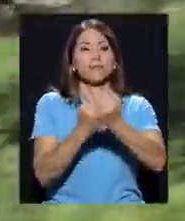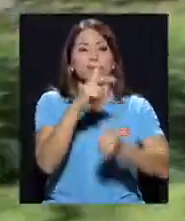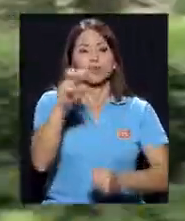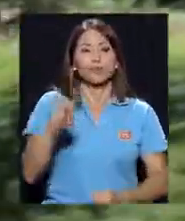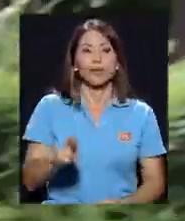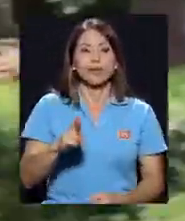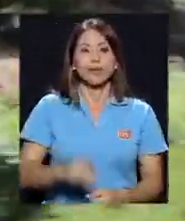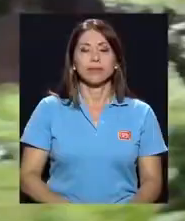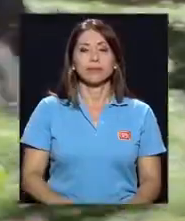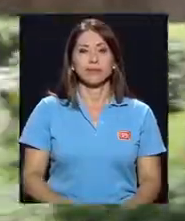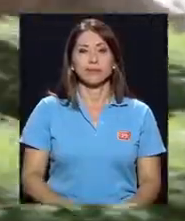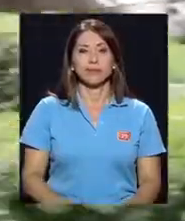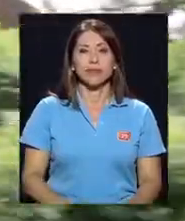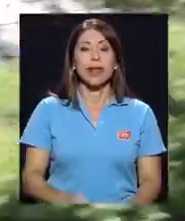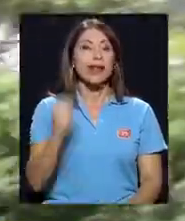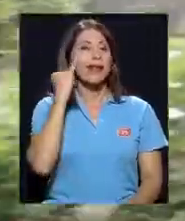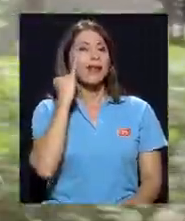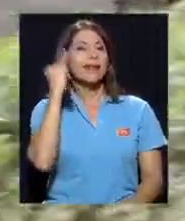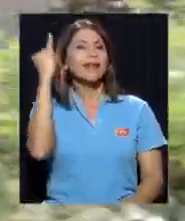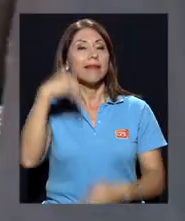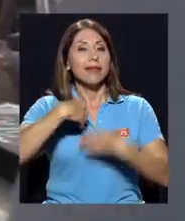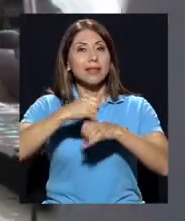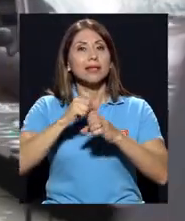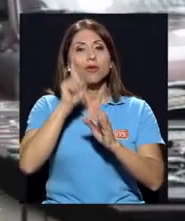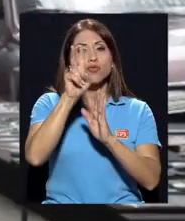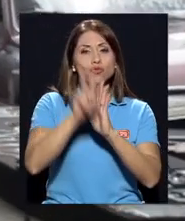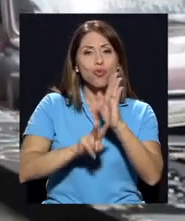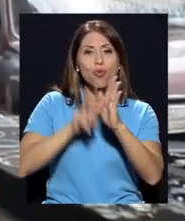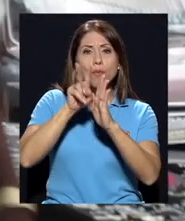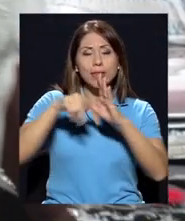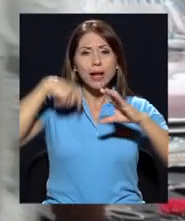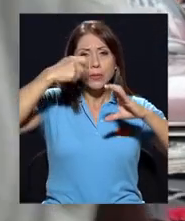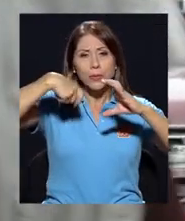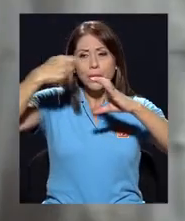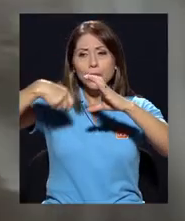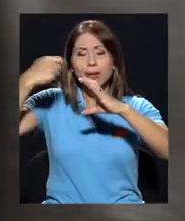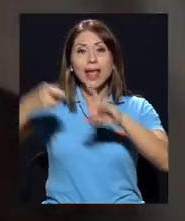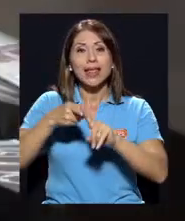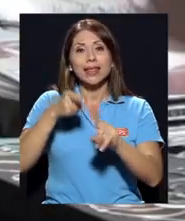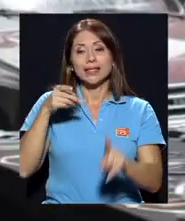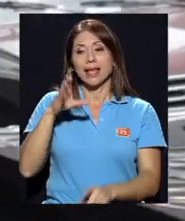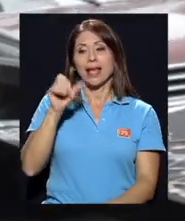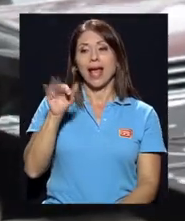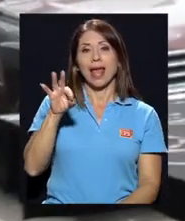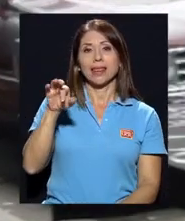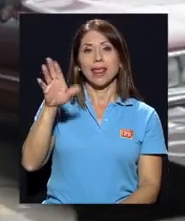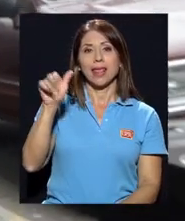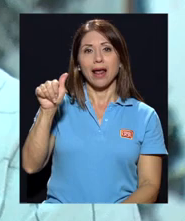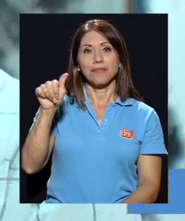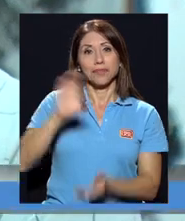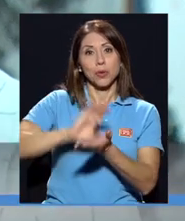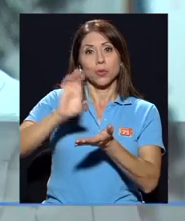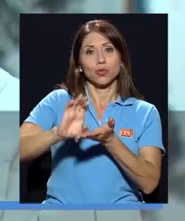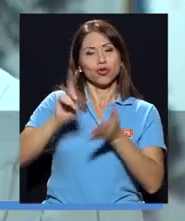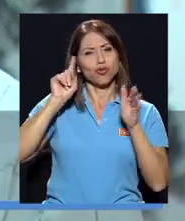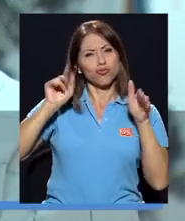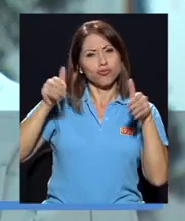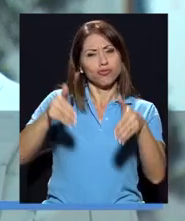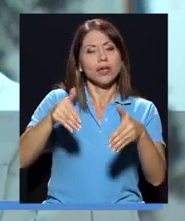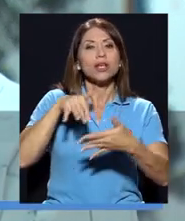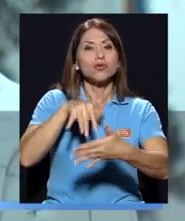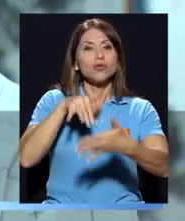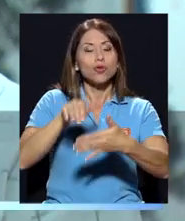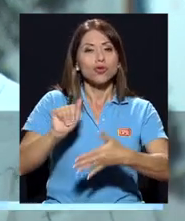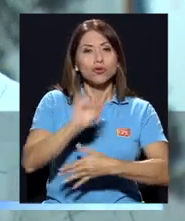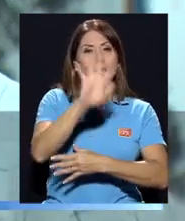idea de realizar un documental este provino de la cátedra de estudios de áfrica del caribe y este la